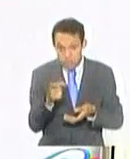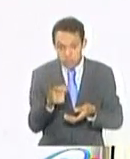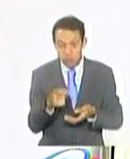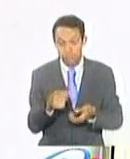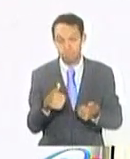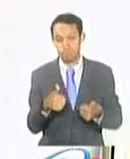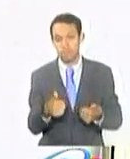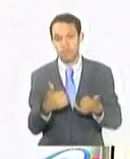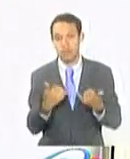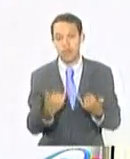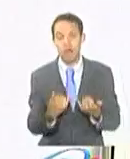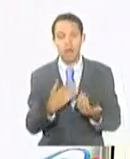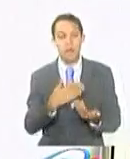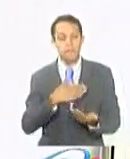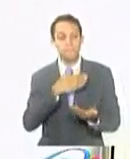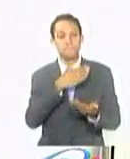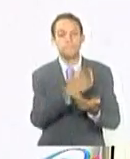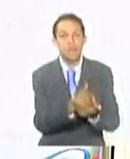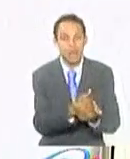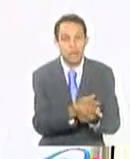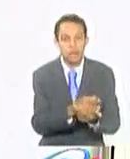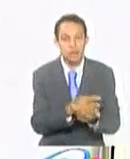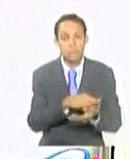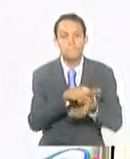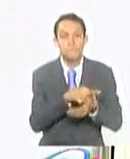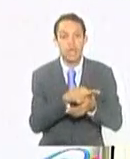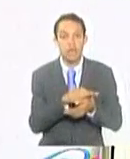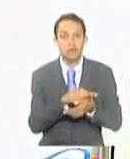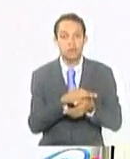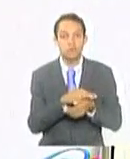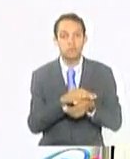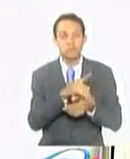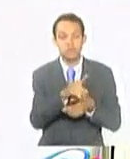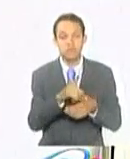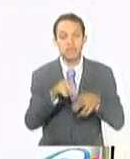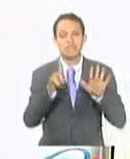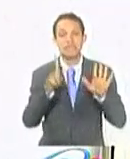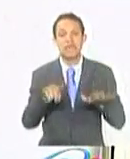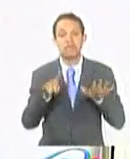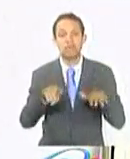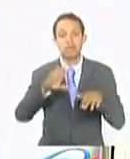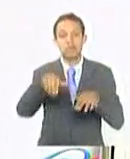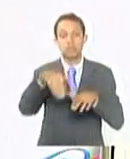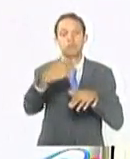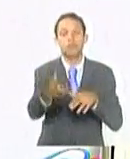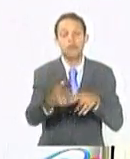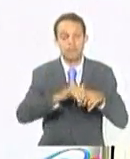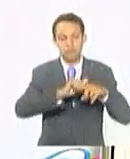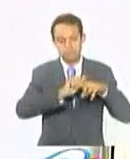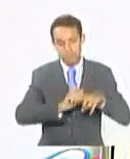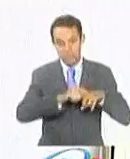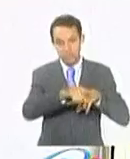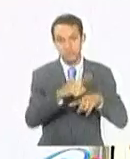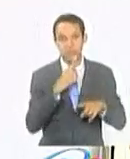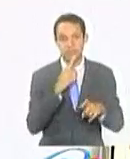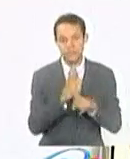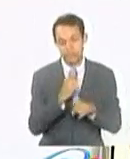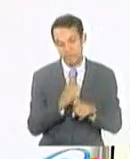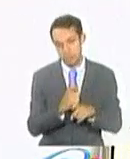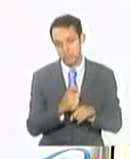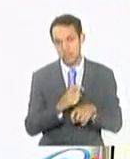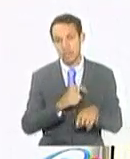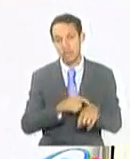país uno va al médico Cuando dentro de cinco o se meses le den la cita es complicado pero de todas maneras